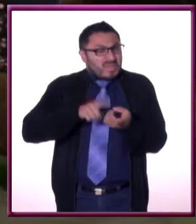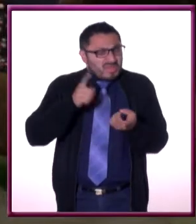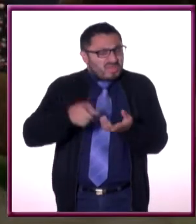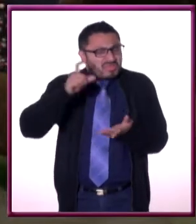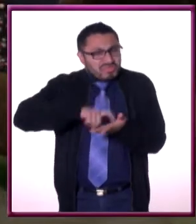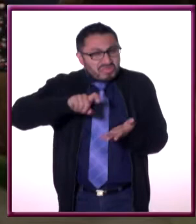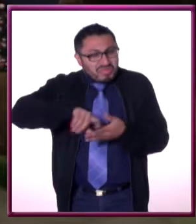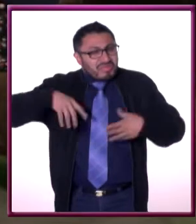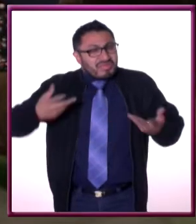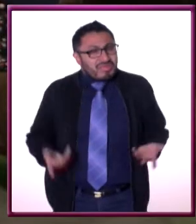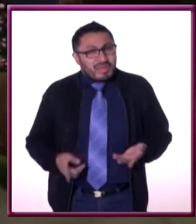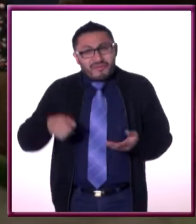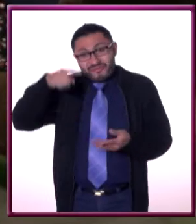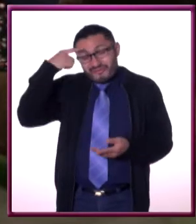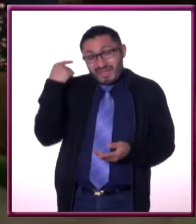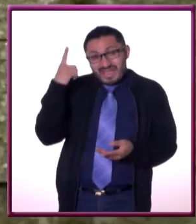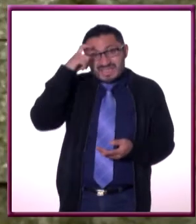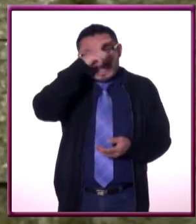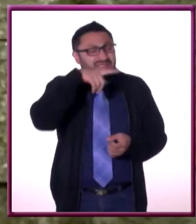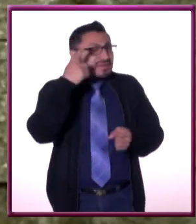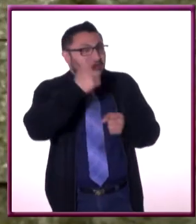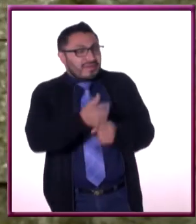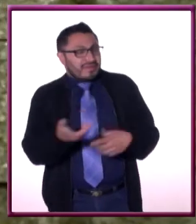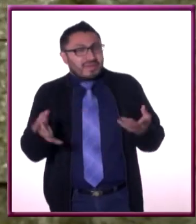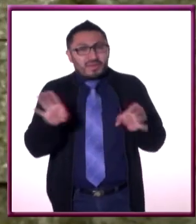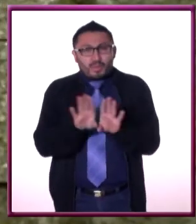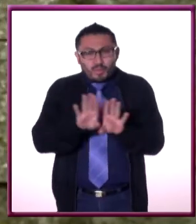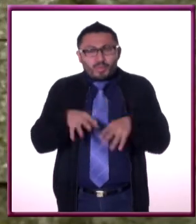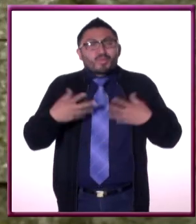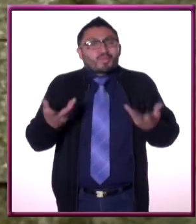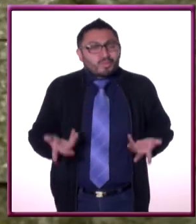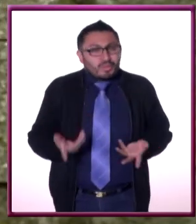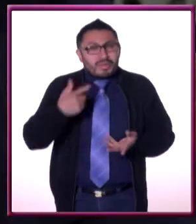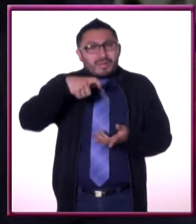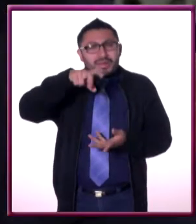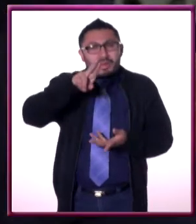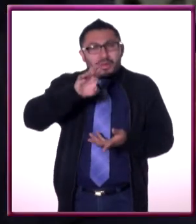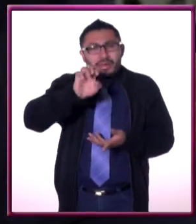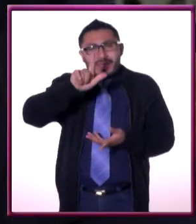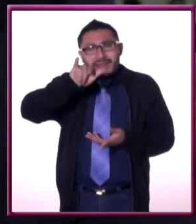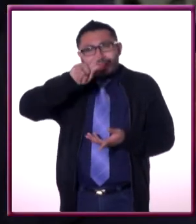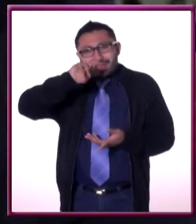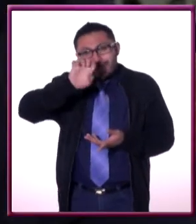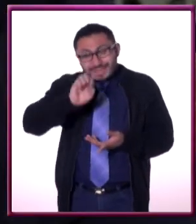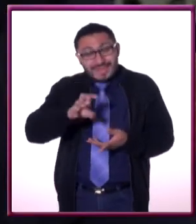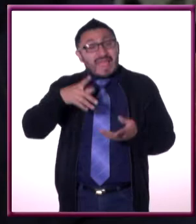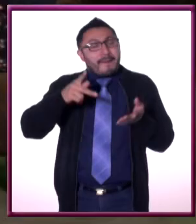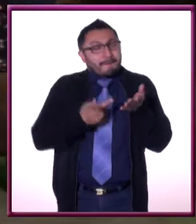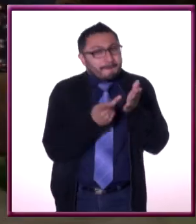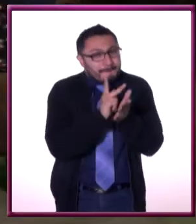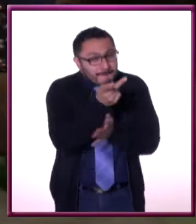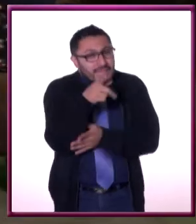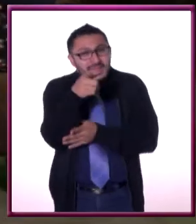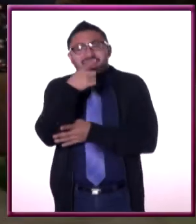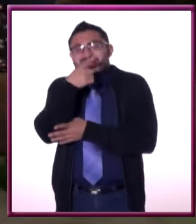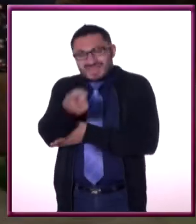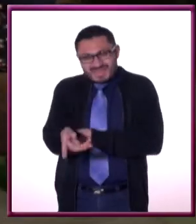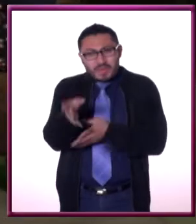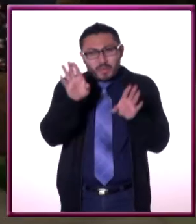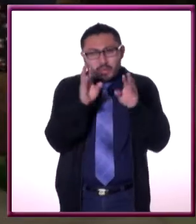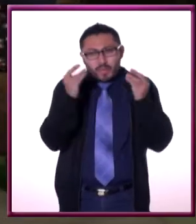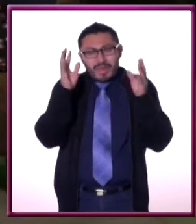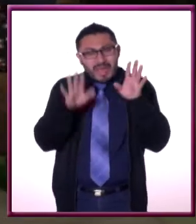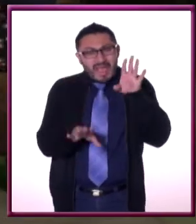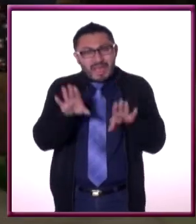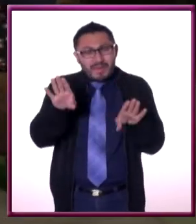tan fácil o qué tan difícil es conseguir pues estos quelites, ¿no? O estas plantas que, como decíamos, en